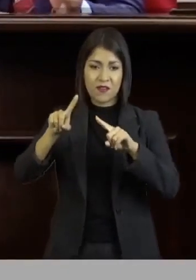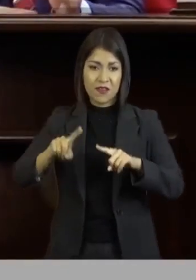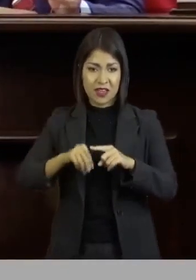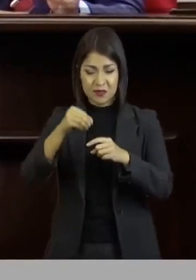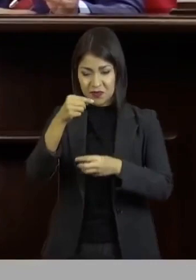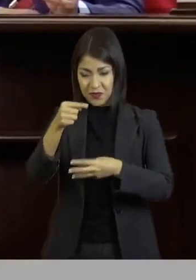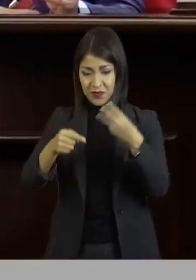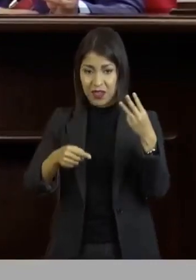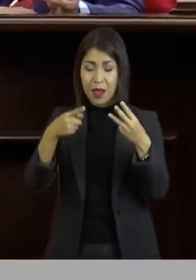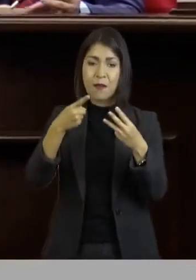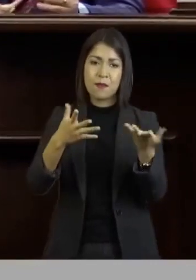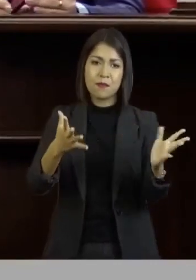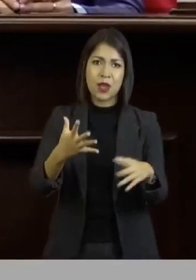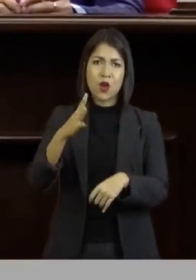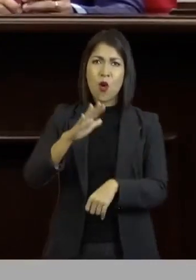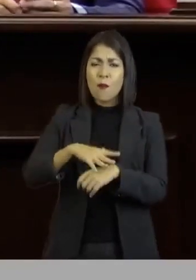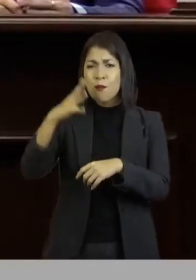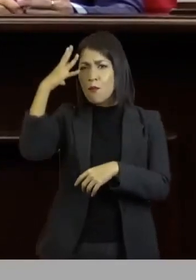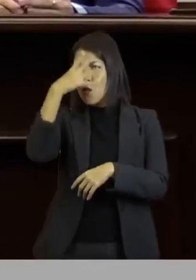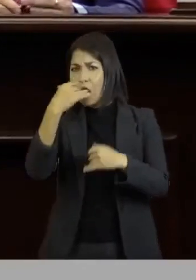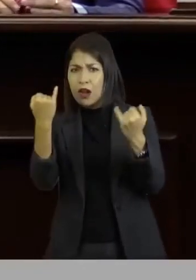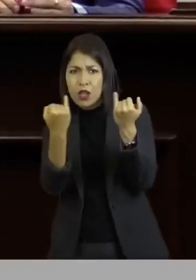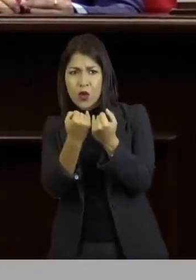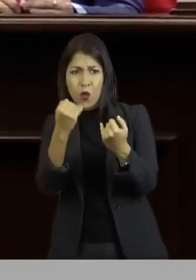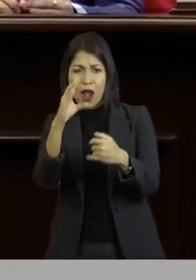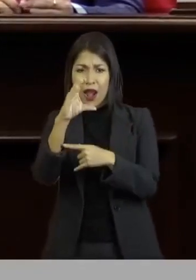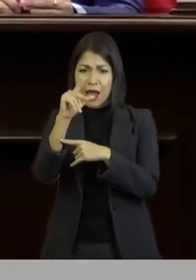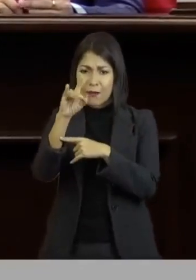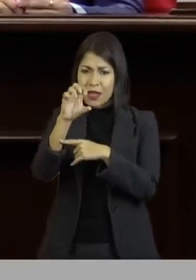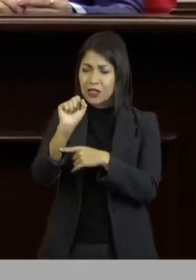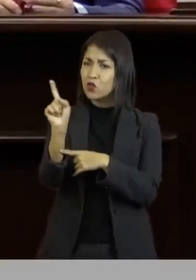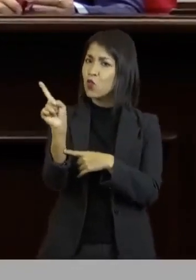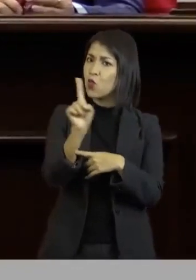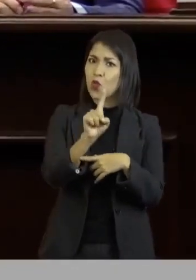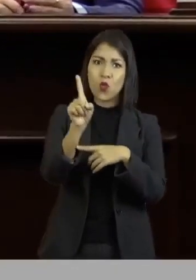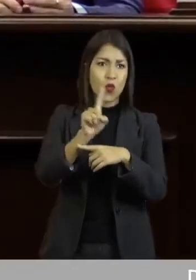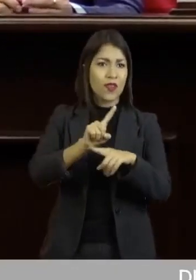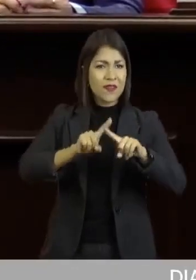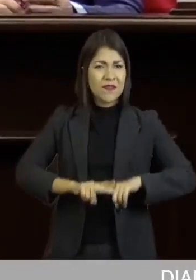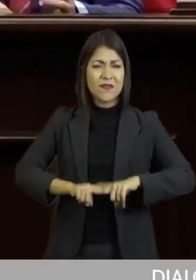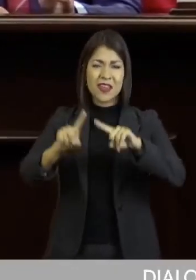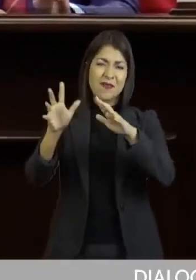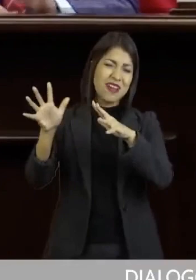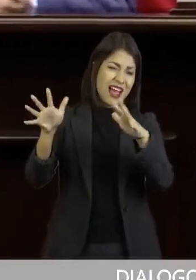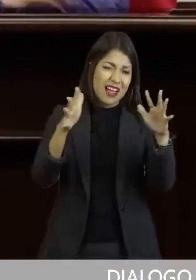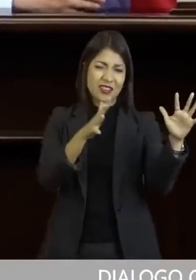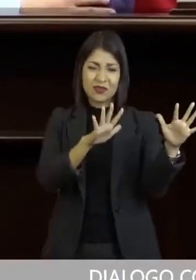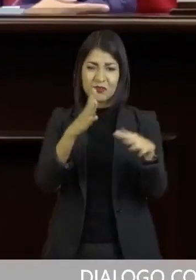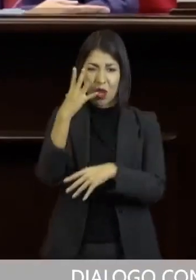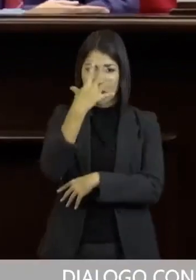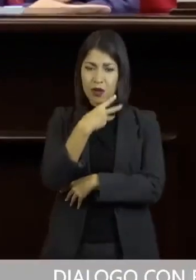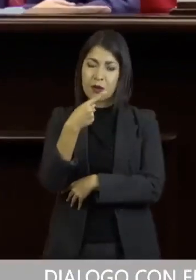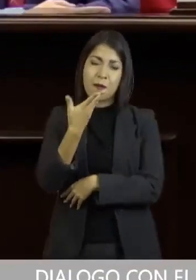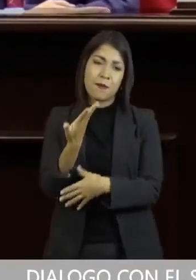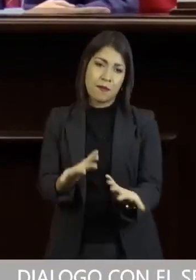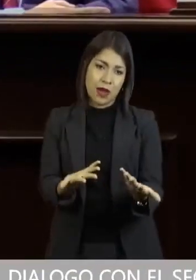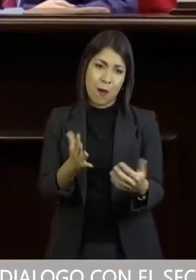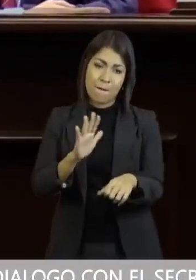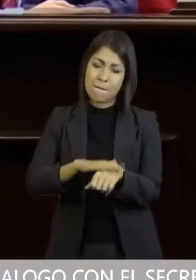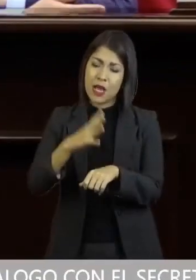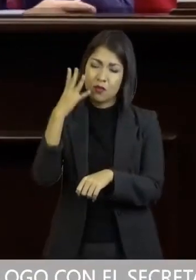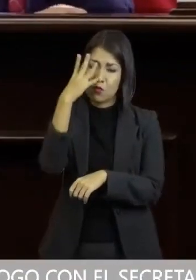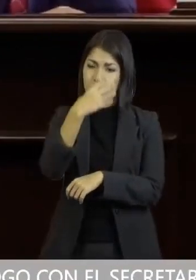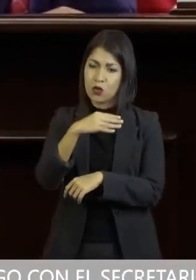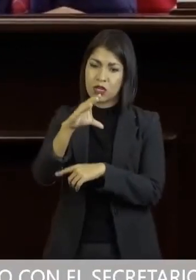flamboyán. No son tan hermosos como las camelinas de Morelia, pero ahí vamos, ahí la llevamos. Entonces, y después a lo